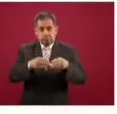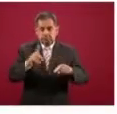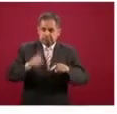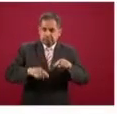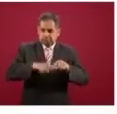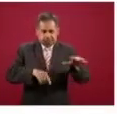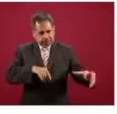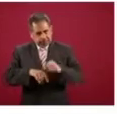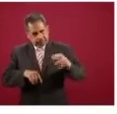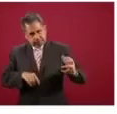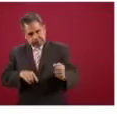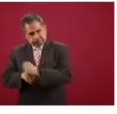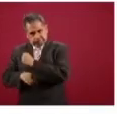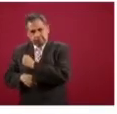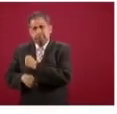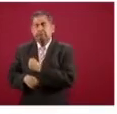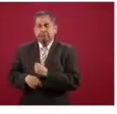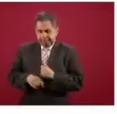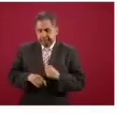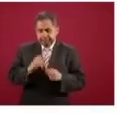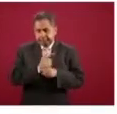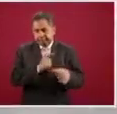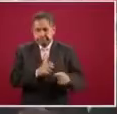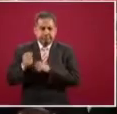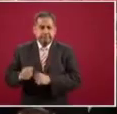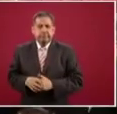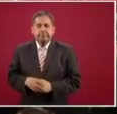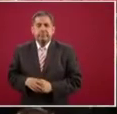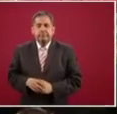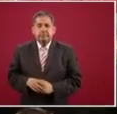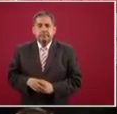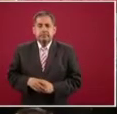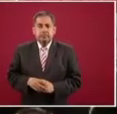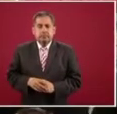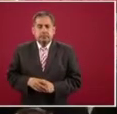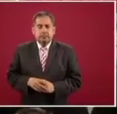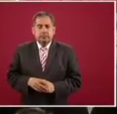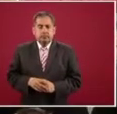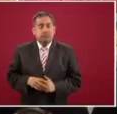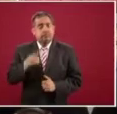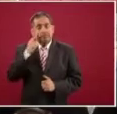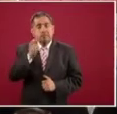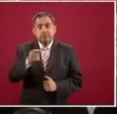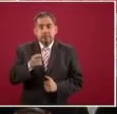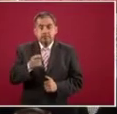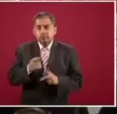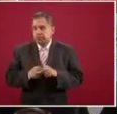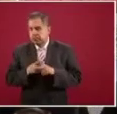que han sido decomisadas en este lapso que sigue por favor en lo que se refiere el